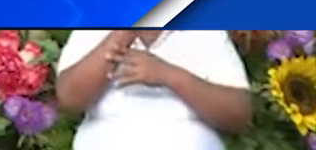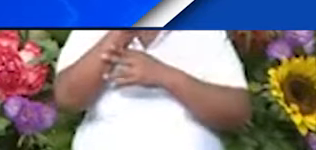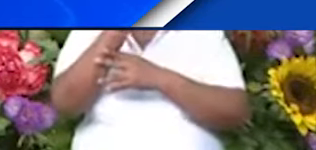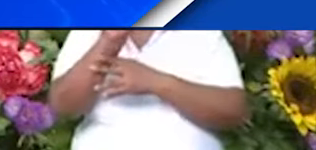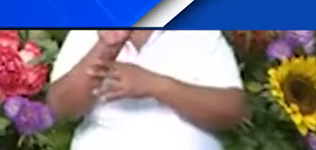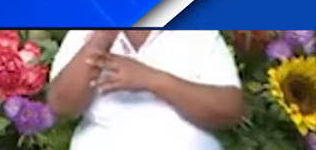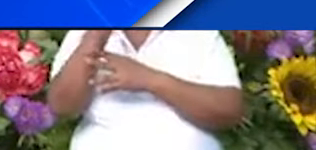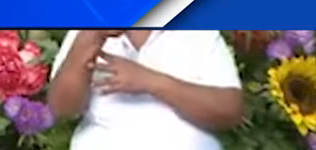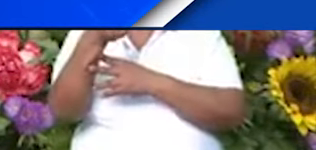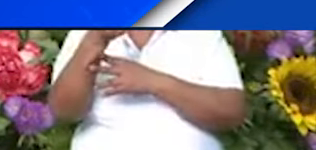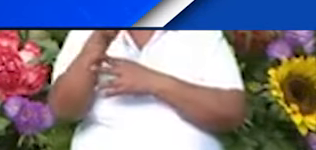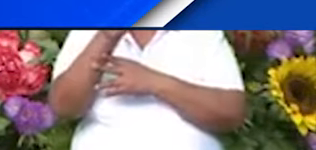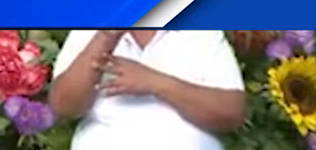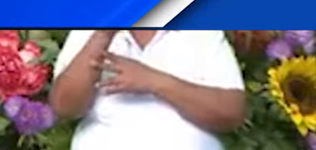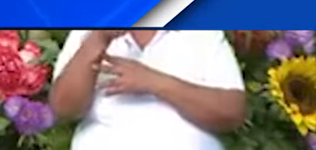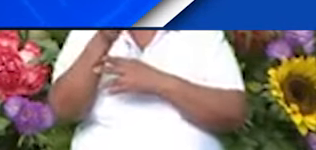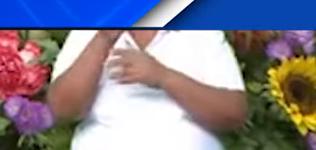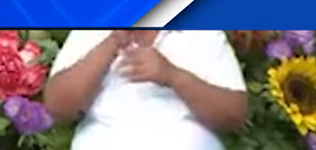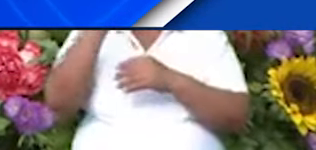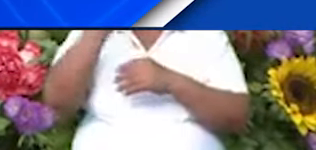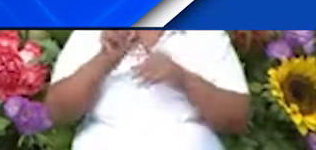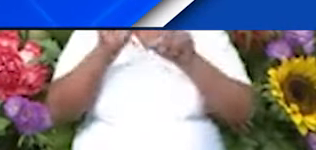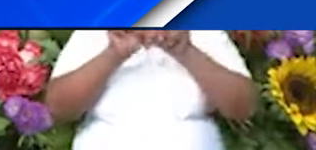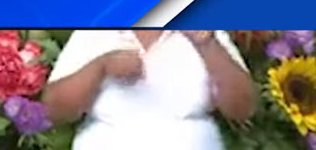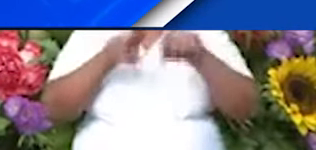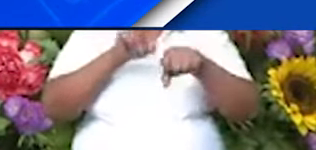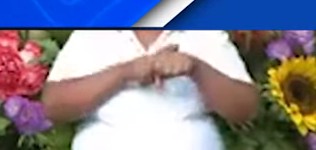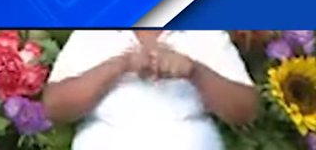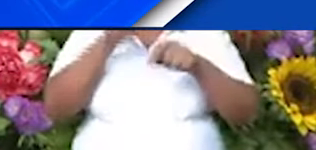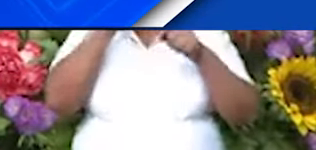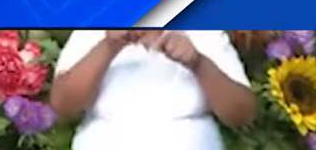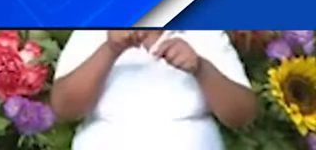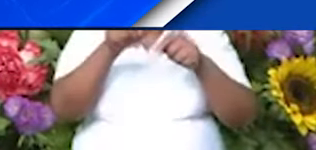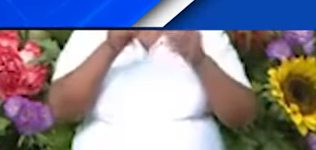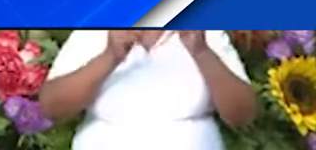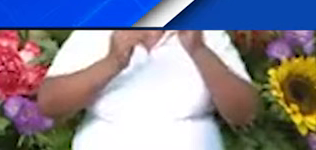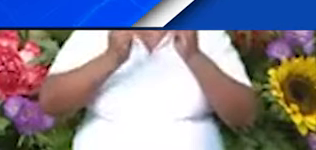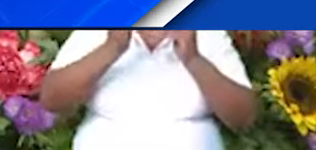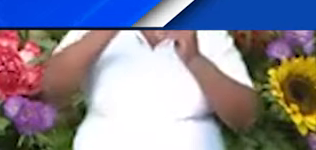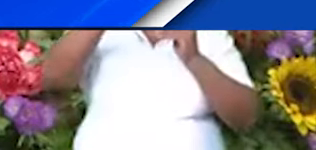65.26% a nivel nacional, registrándose de tal manera